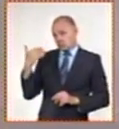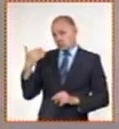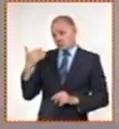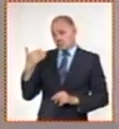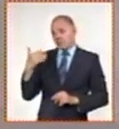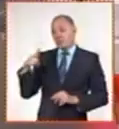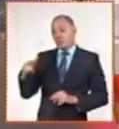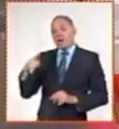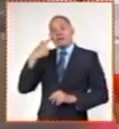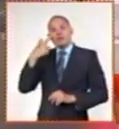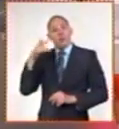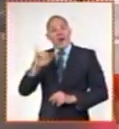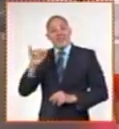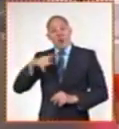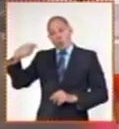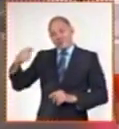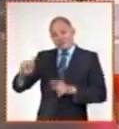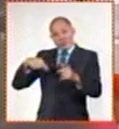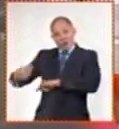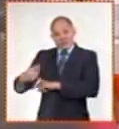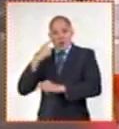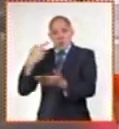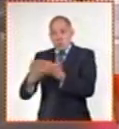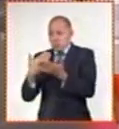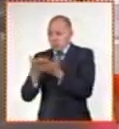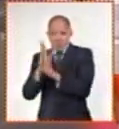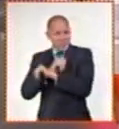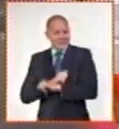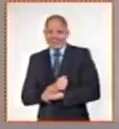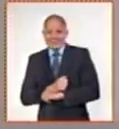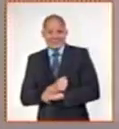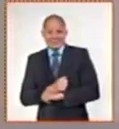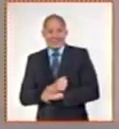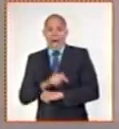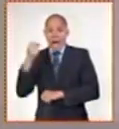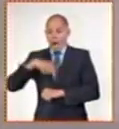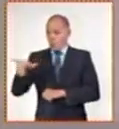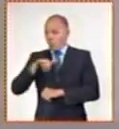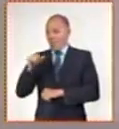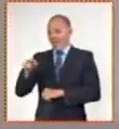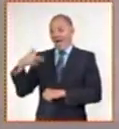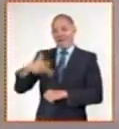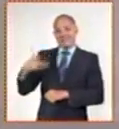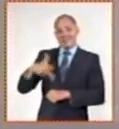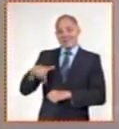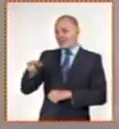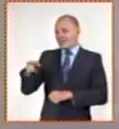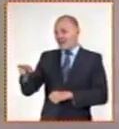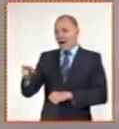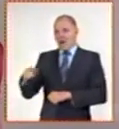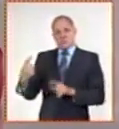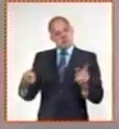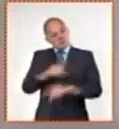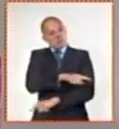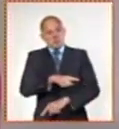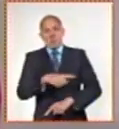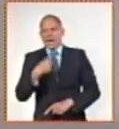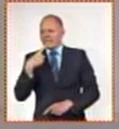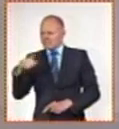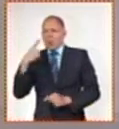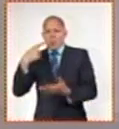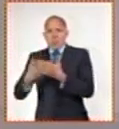no hallaron pruebas. Y en el caso de Cristina, lo que están diciendo estos fiscales es que analizaron al menos,